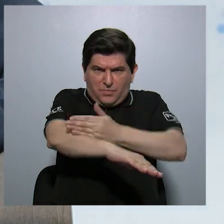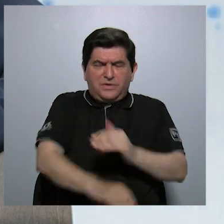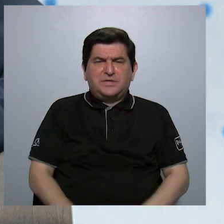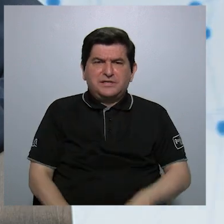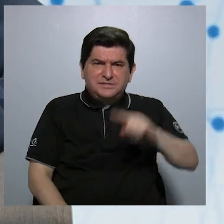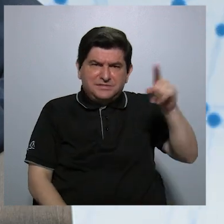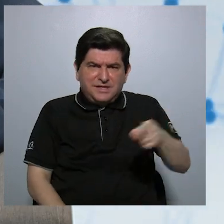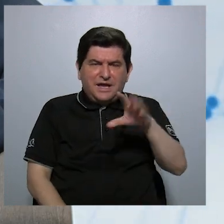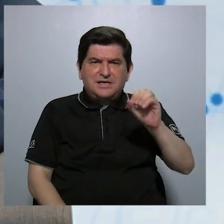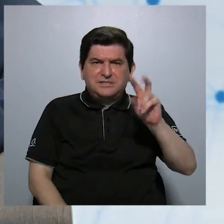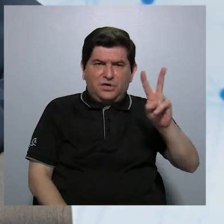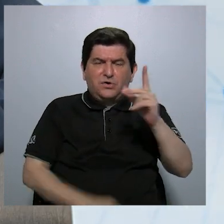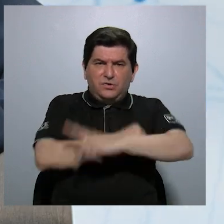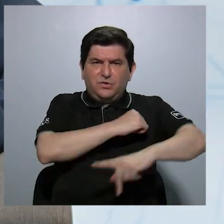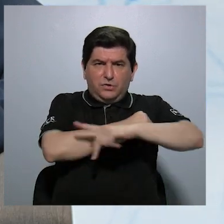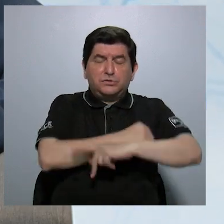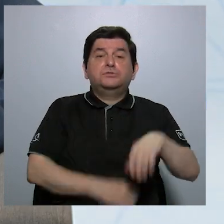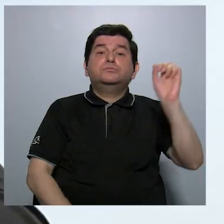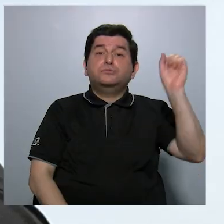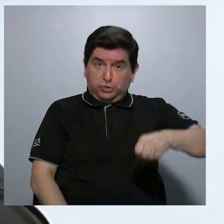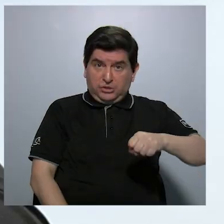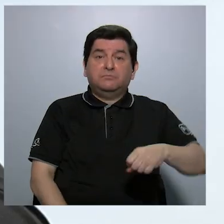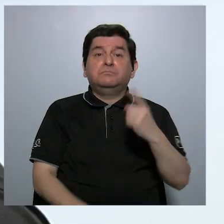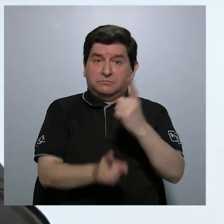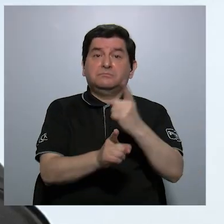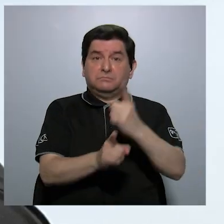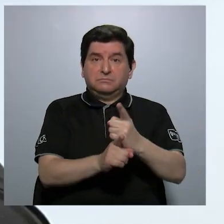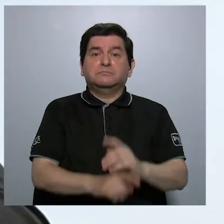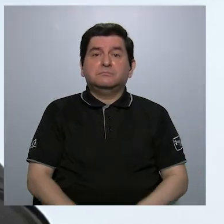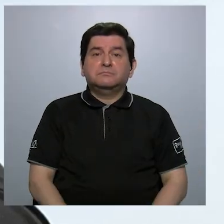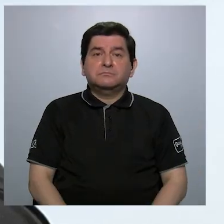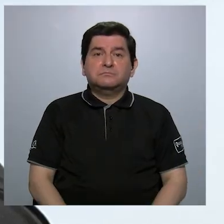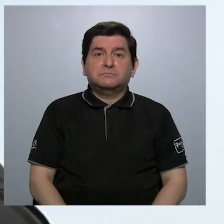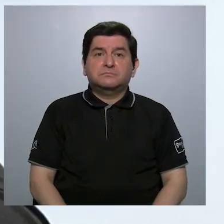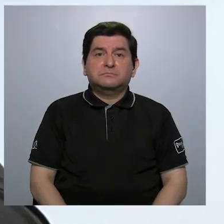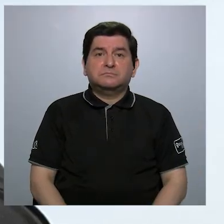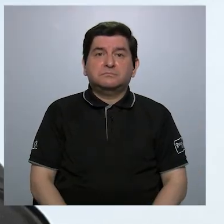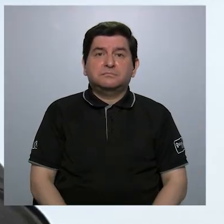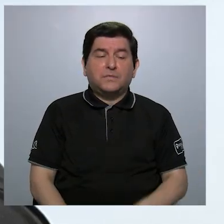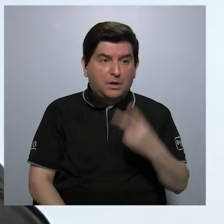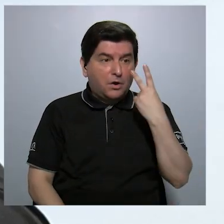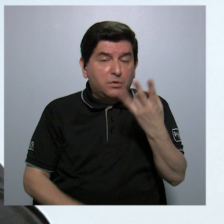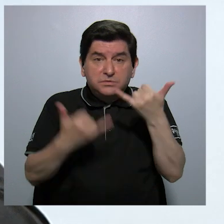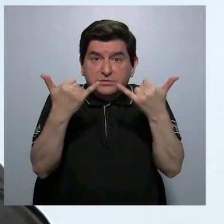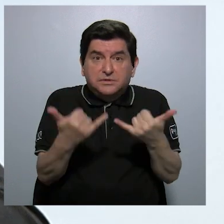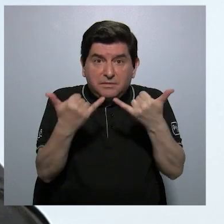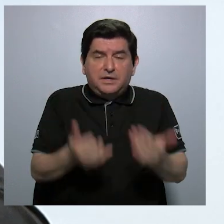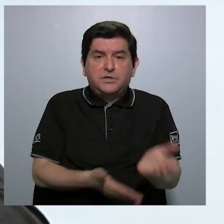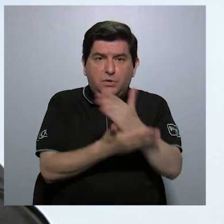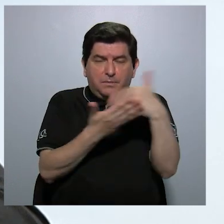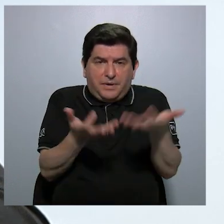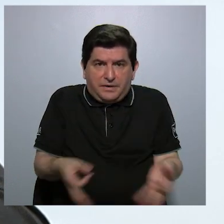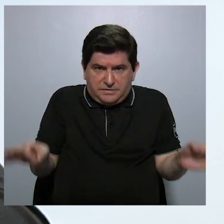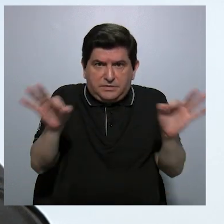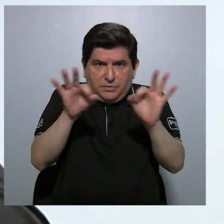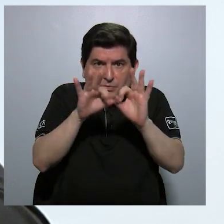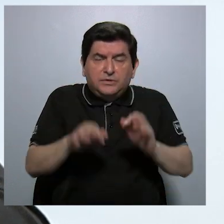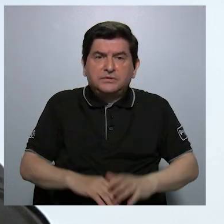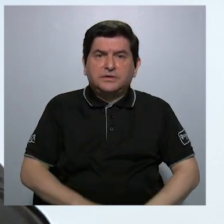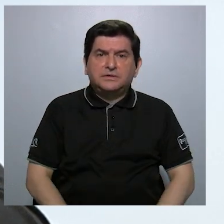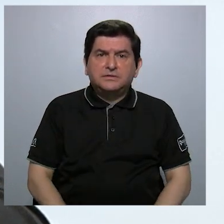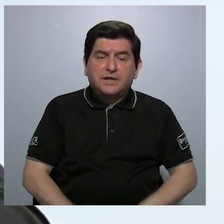la descarbonización en nuestro país? Ciertamente lo es, ciertamente lo es. Estamos viendo de que gran parte de